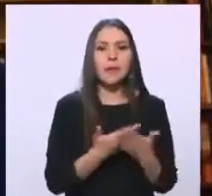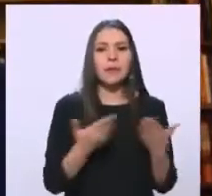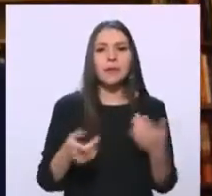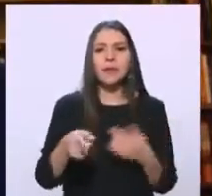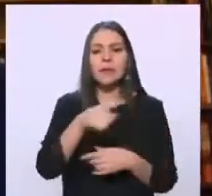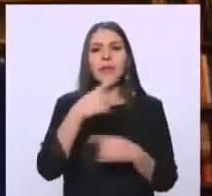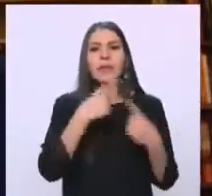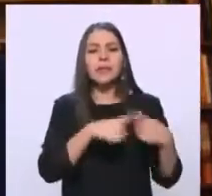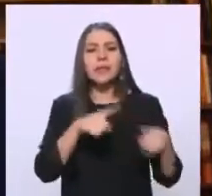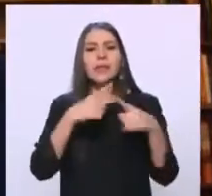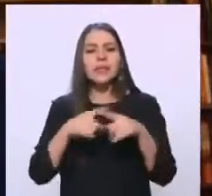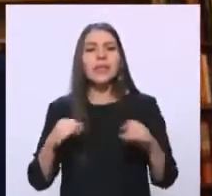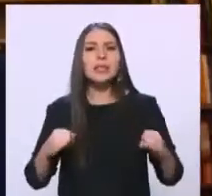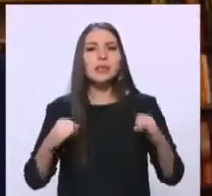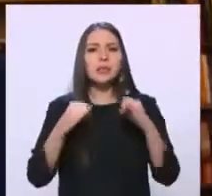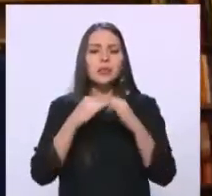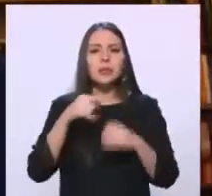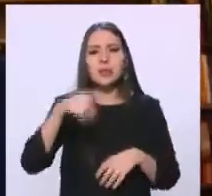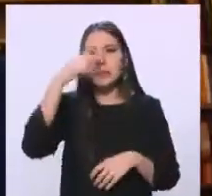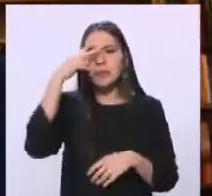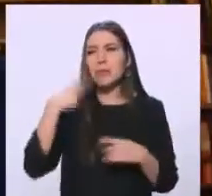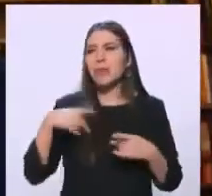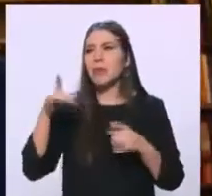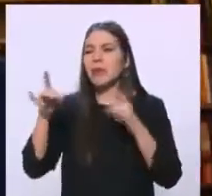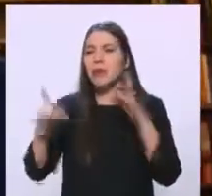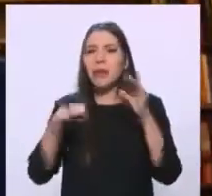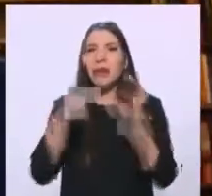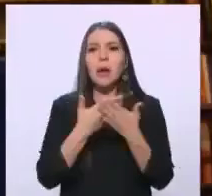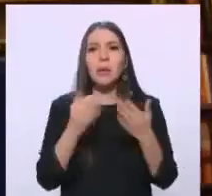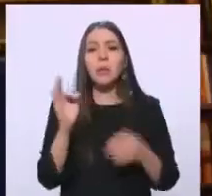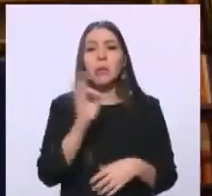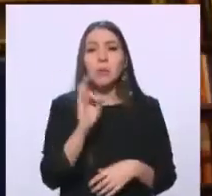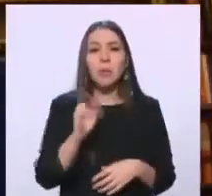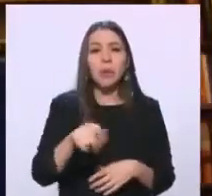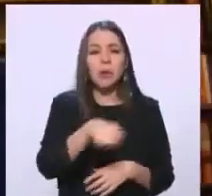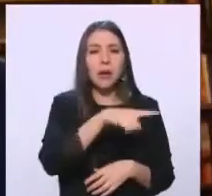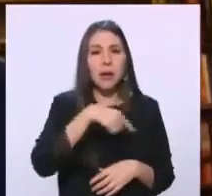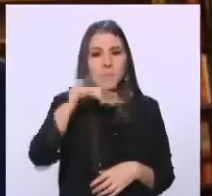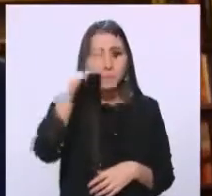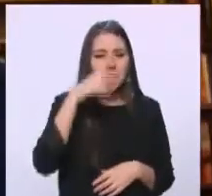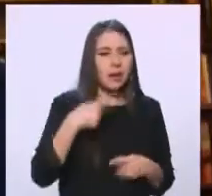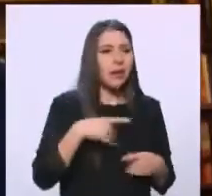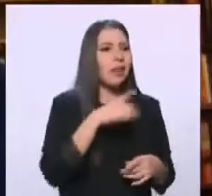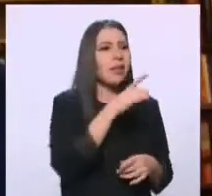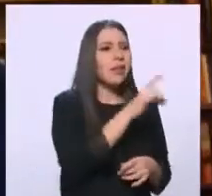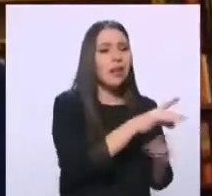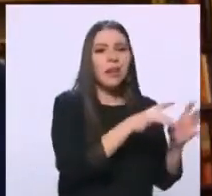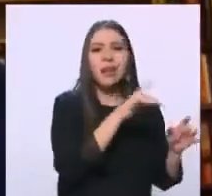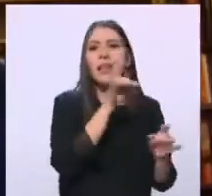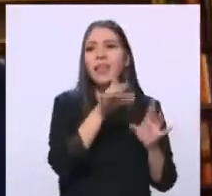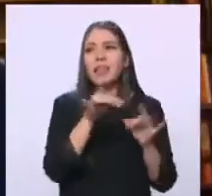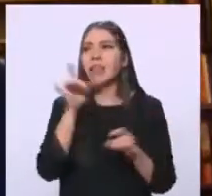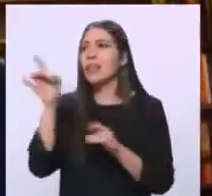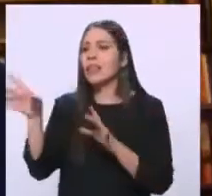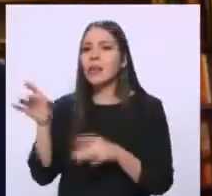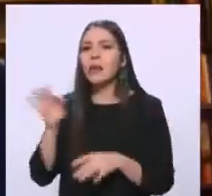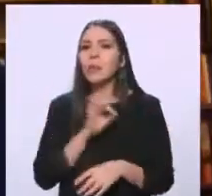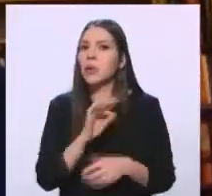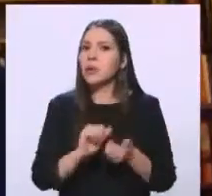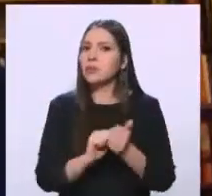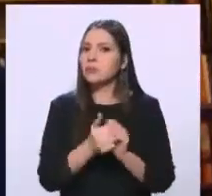colectivo institucional, en México podría voltearse a ver a Frena. Y eso es algo que está muy presente en el país y es una